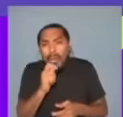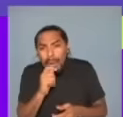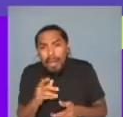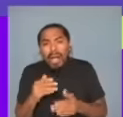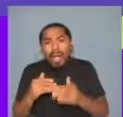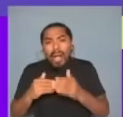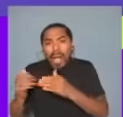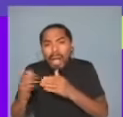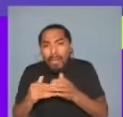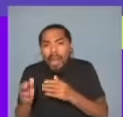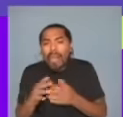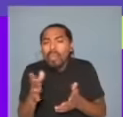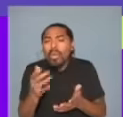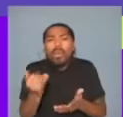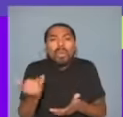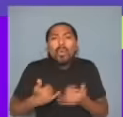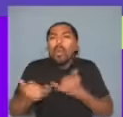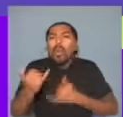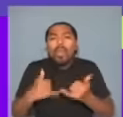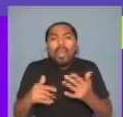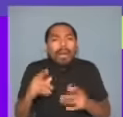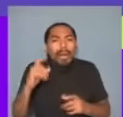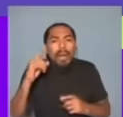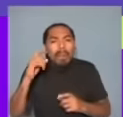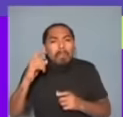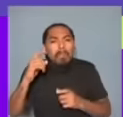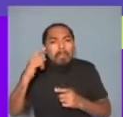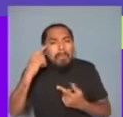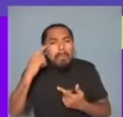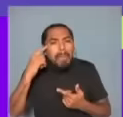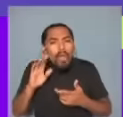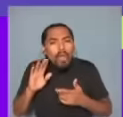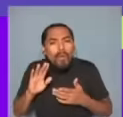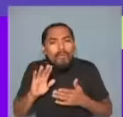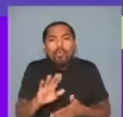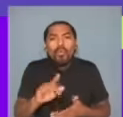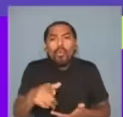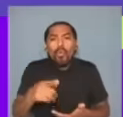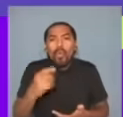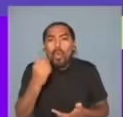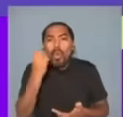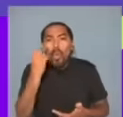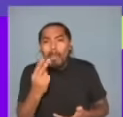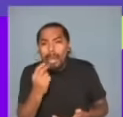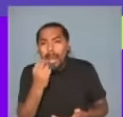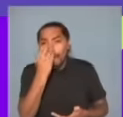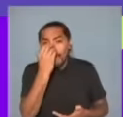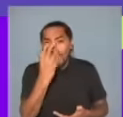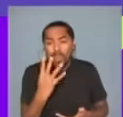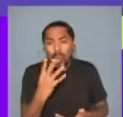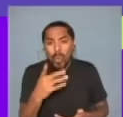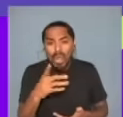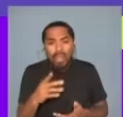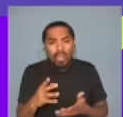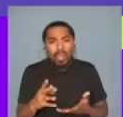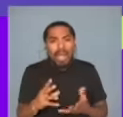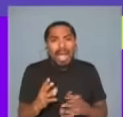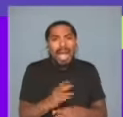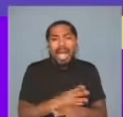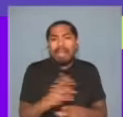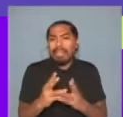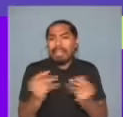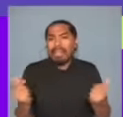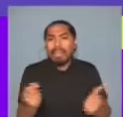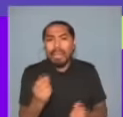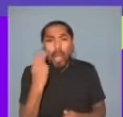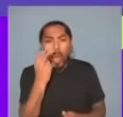las expectativas que había ya para el año 2024, a pocas horas de cerrar el año, de todo lo que significaba. Ayer con mi